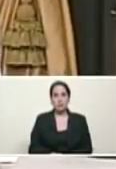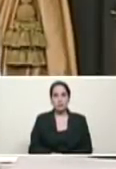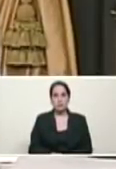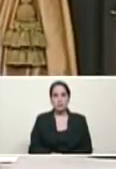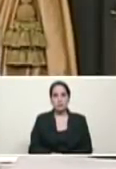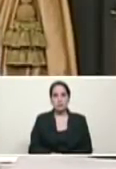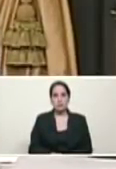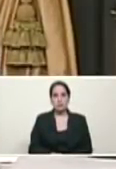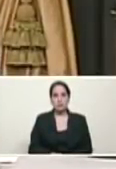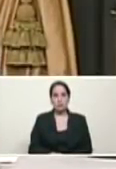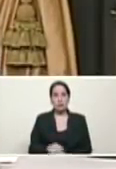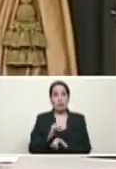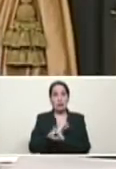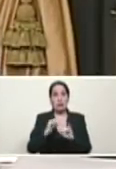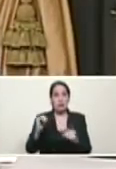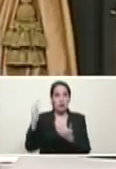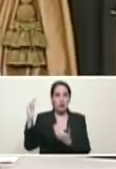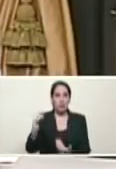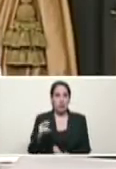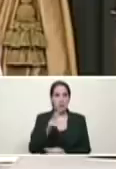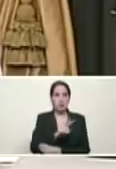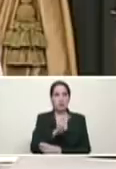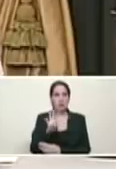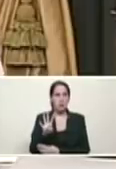Ya viene el 24 y el Niño Jesús.